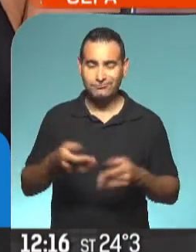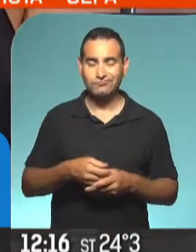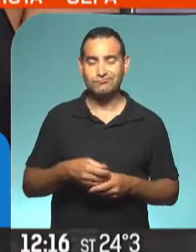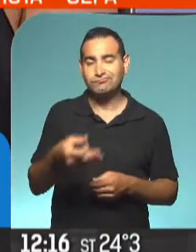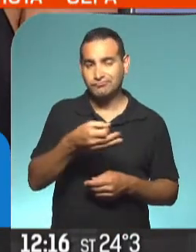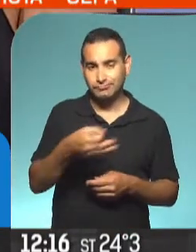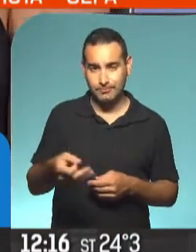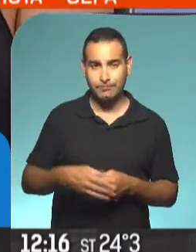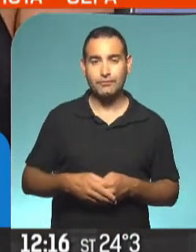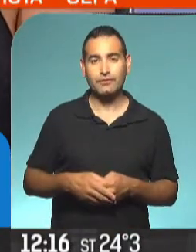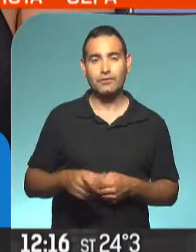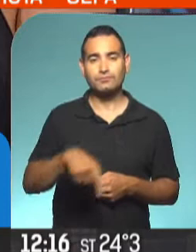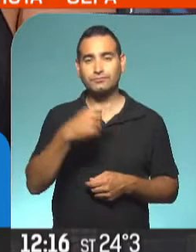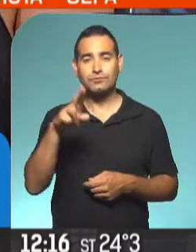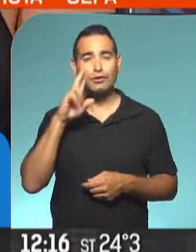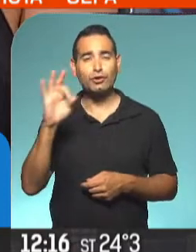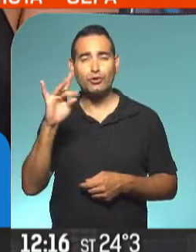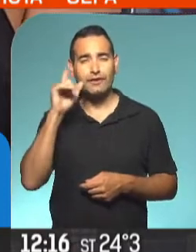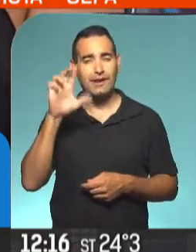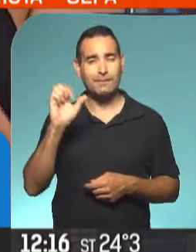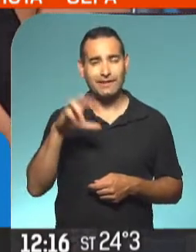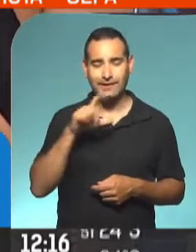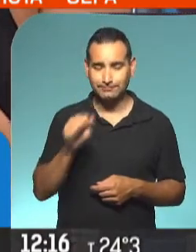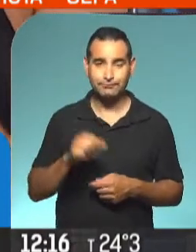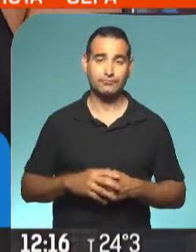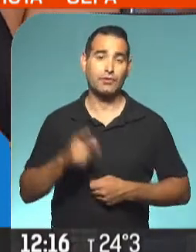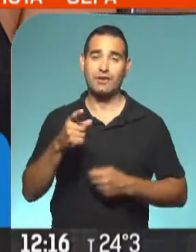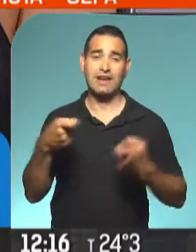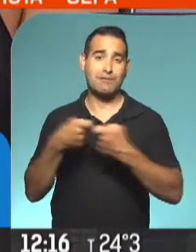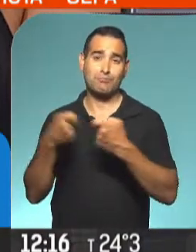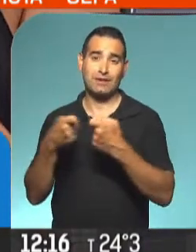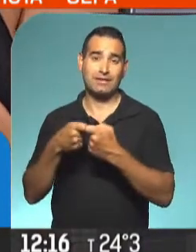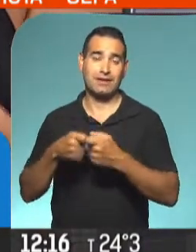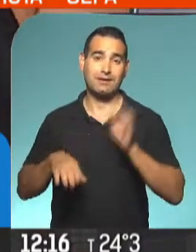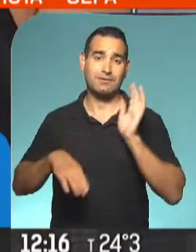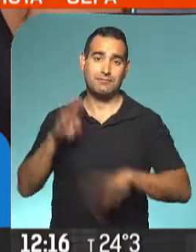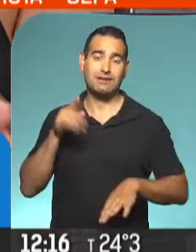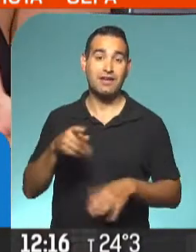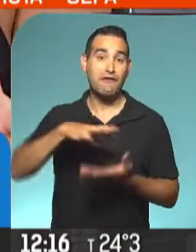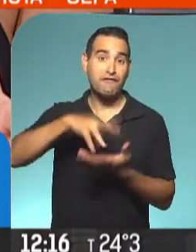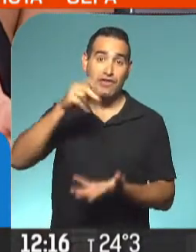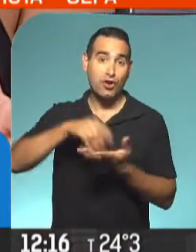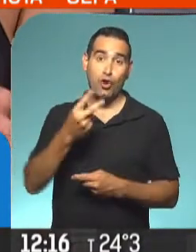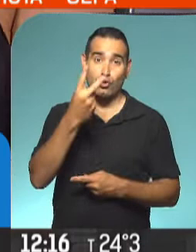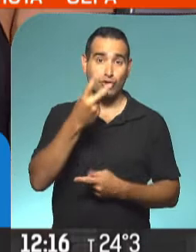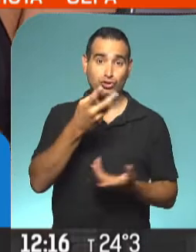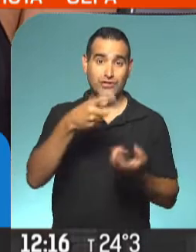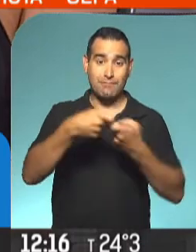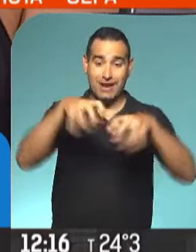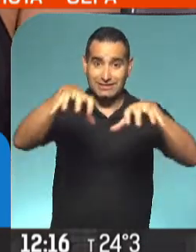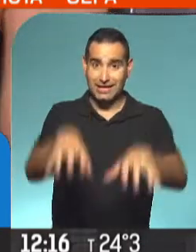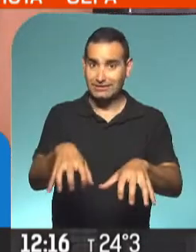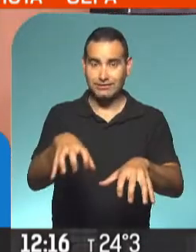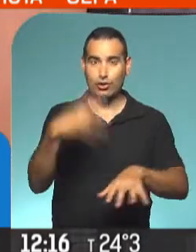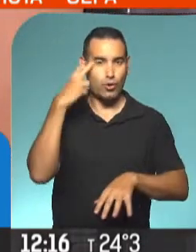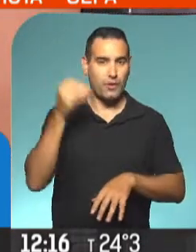Año, ¿no? Estaba Molinos de Río de la Plata, ¿no?, el representante. Sí. O sea, es una de las empresas que más concentra. Los fideos son dos empresas que concentran el 90%